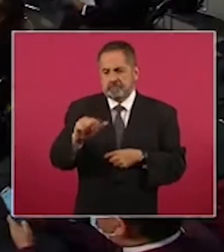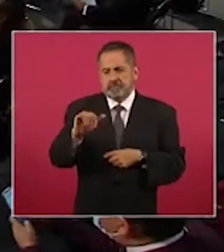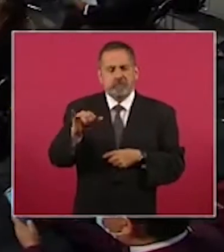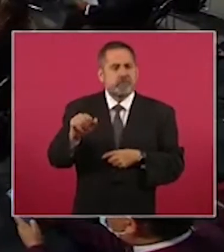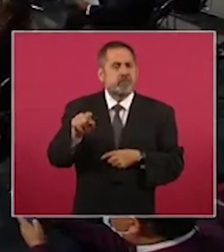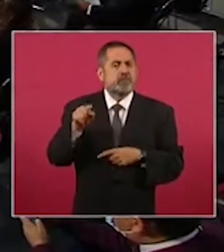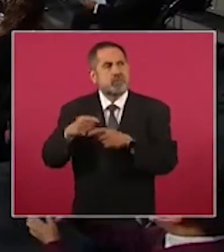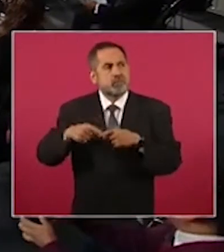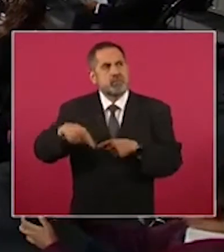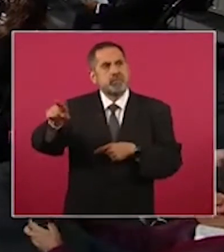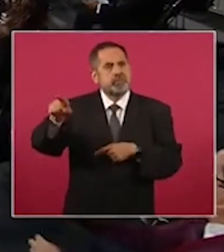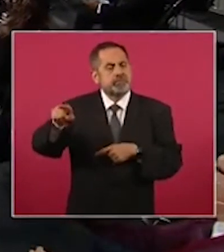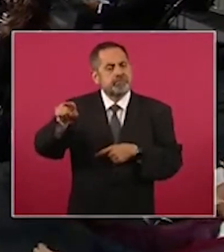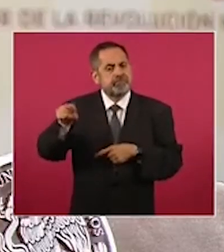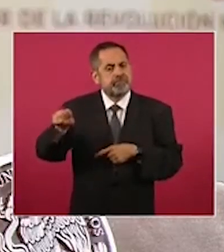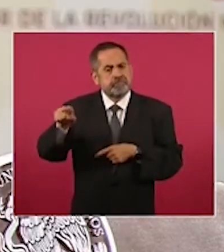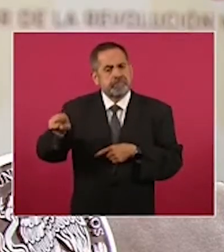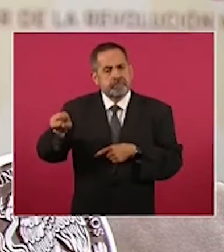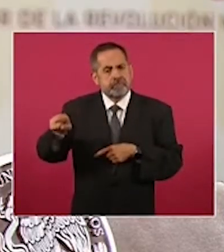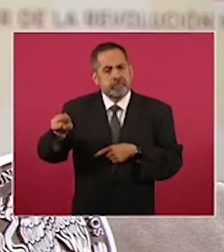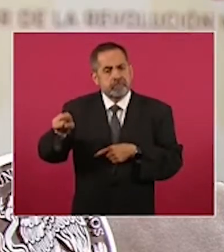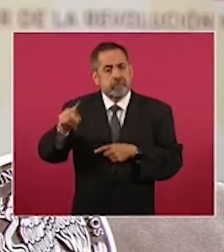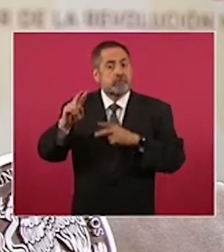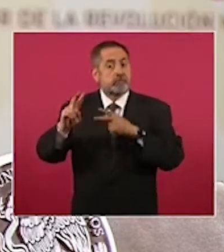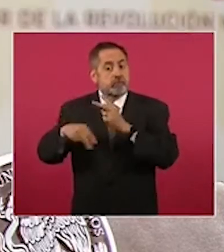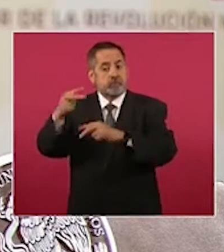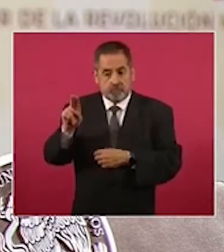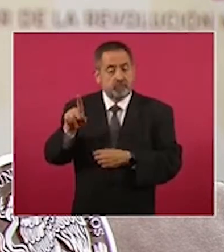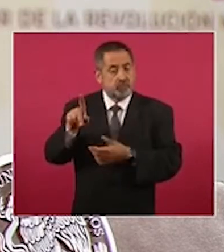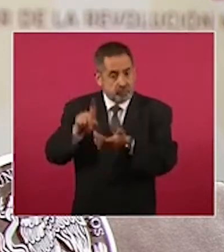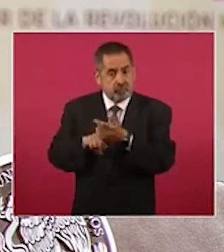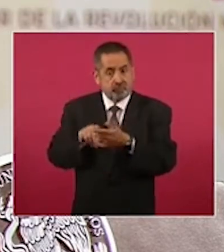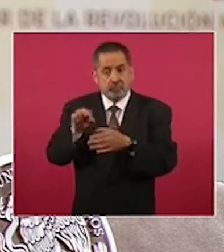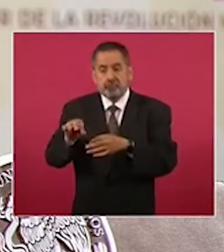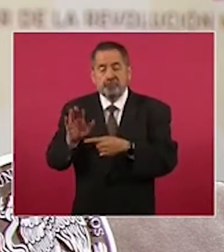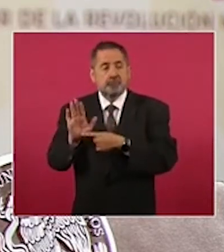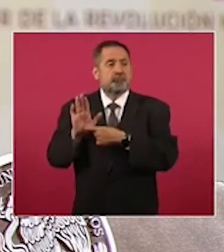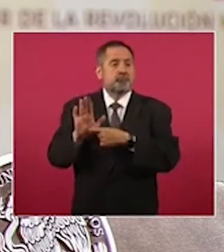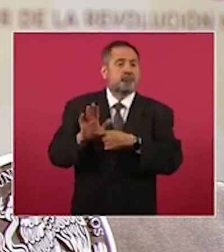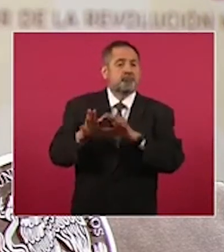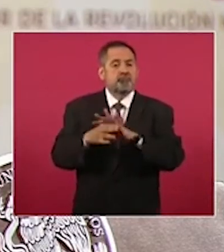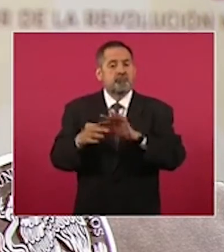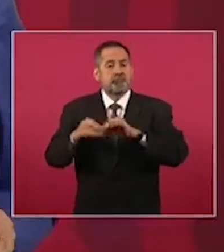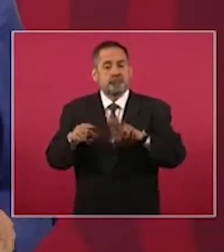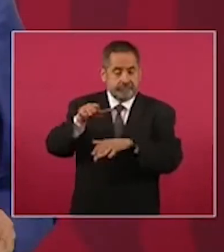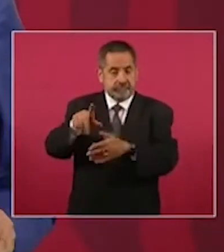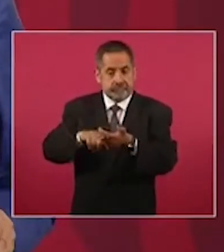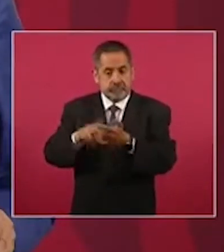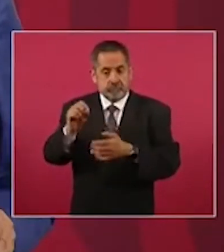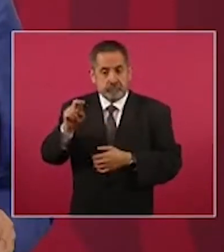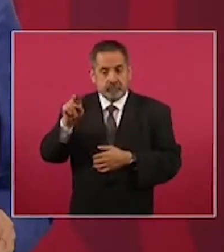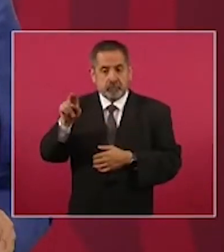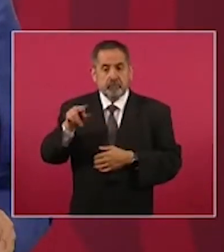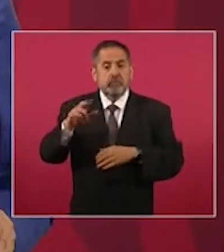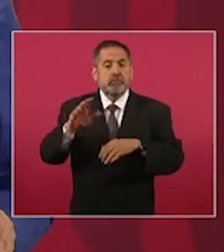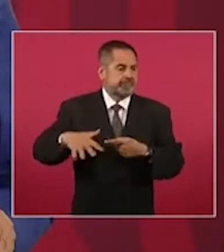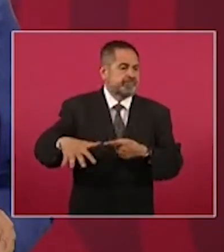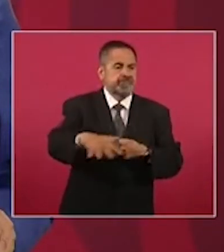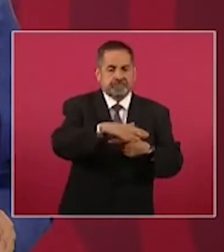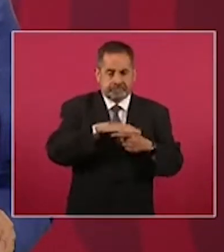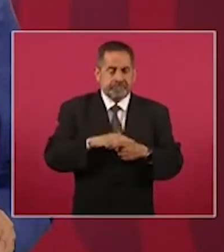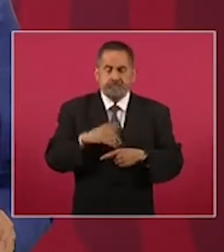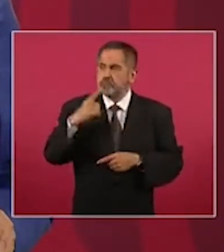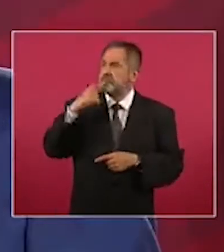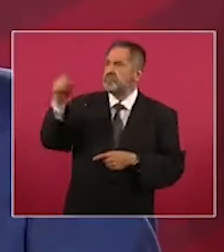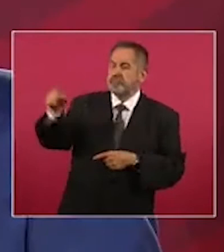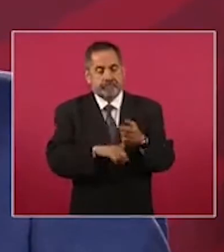porque está en la ONU precisamente presentando una denuncia por destrucción